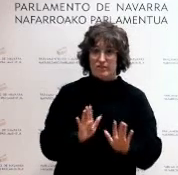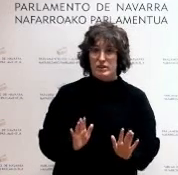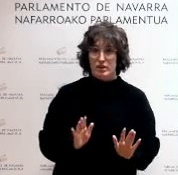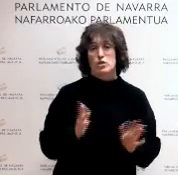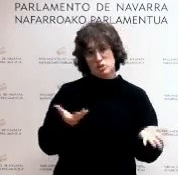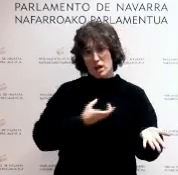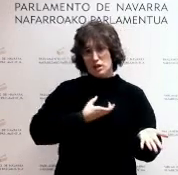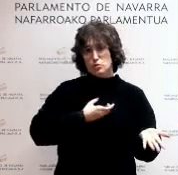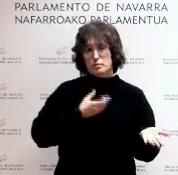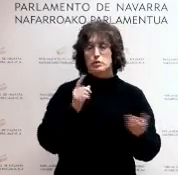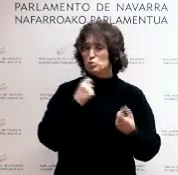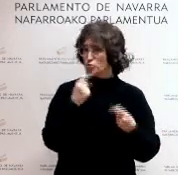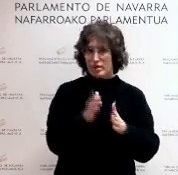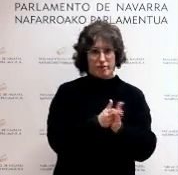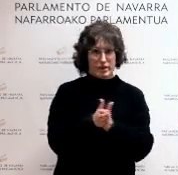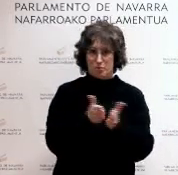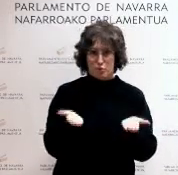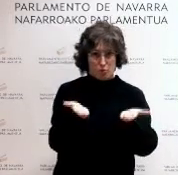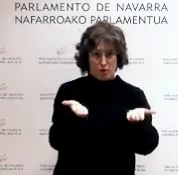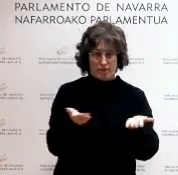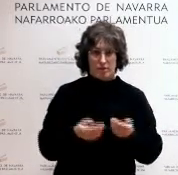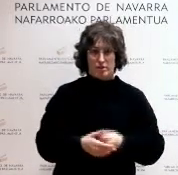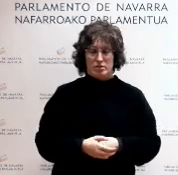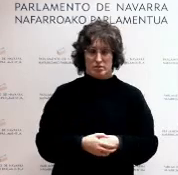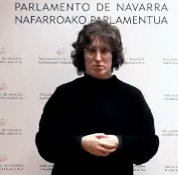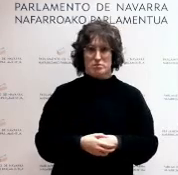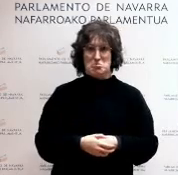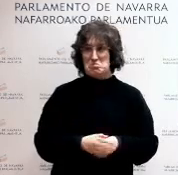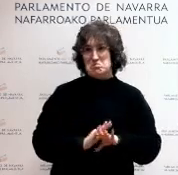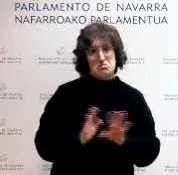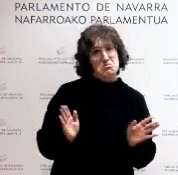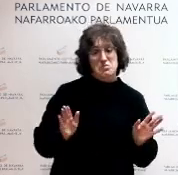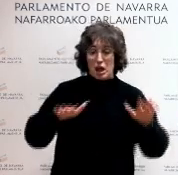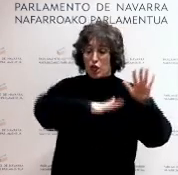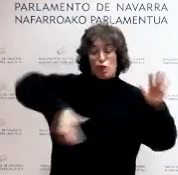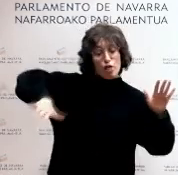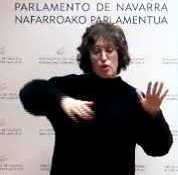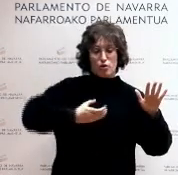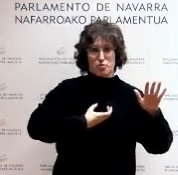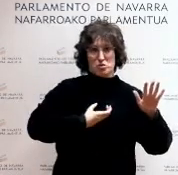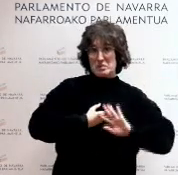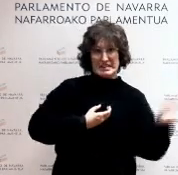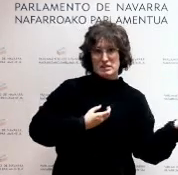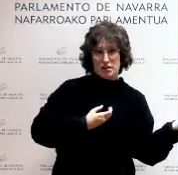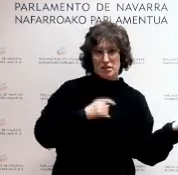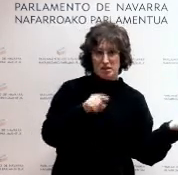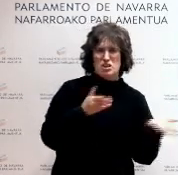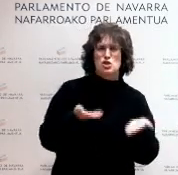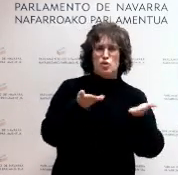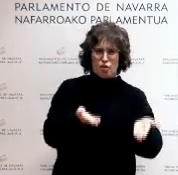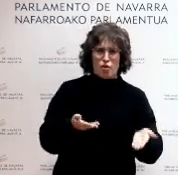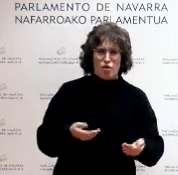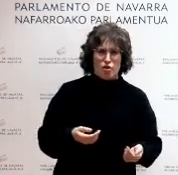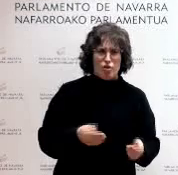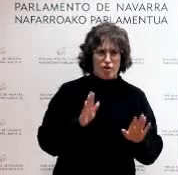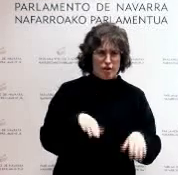en este caso, sino que además basta con que sean en suelo municipal. ¿Para favorecer a quién? Claro, el gran problema, las